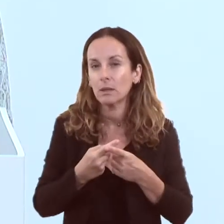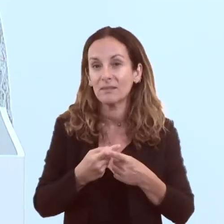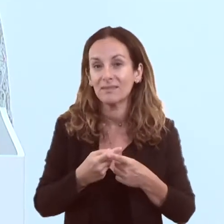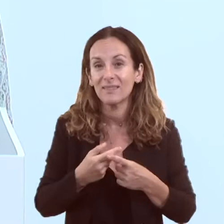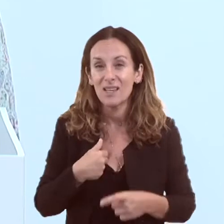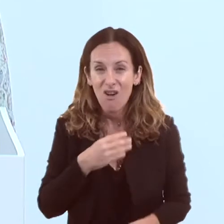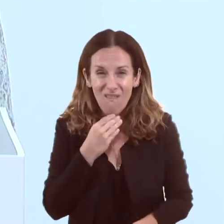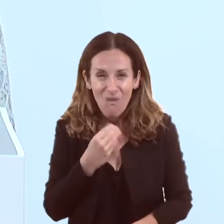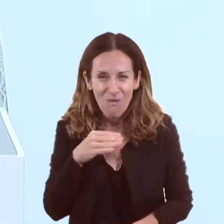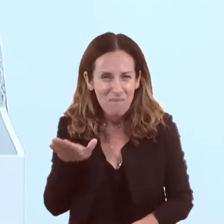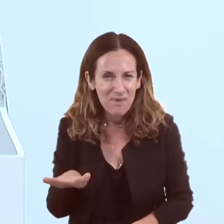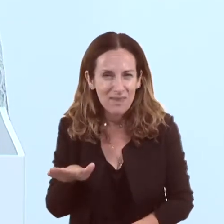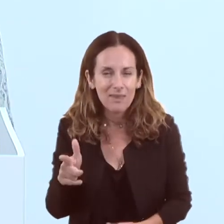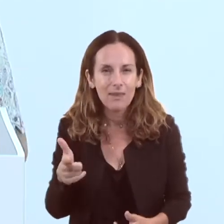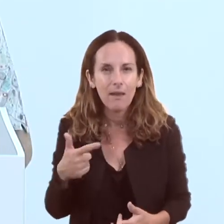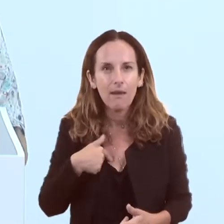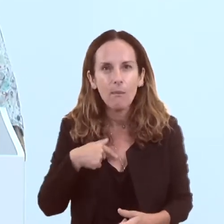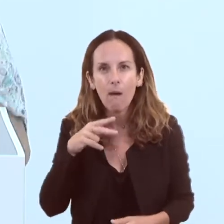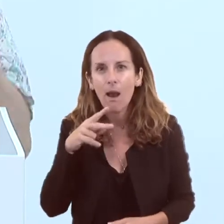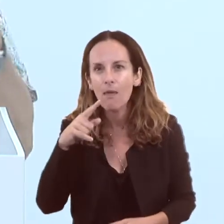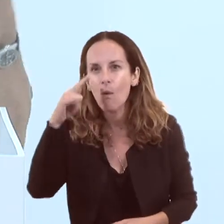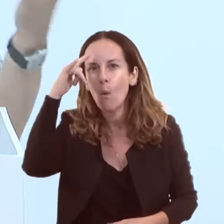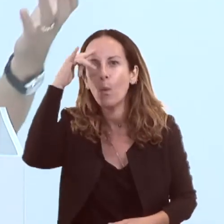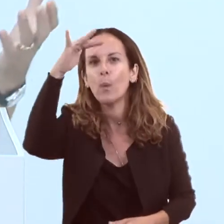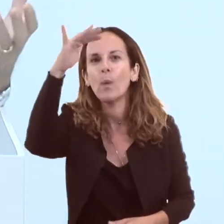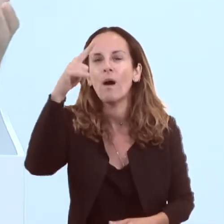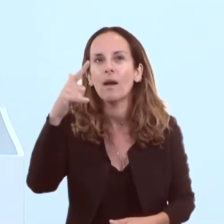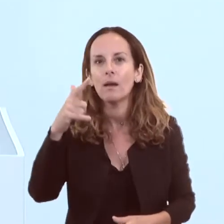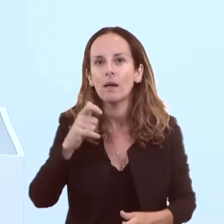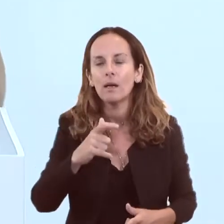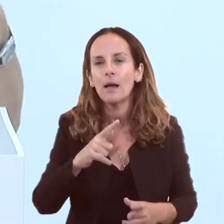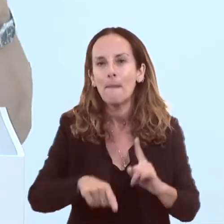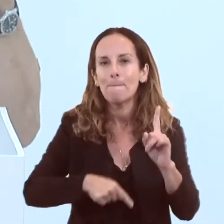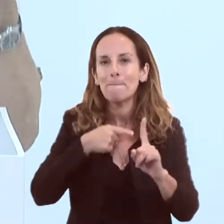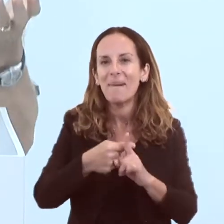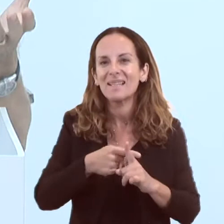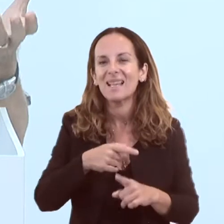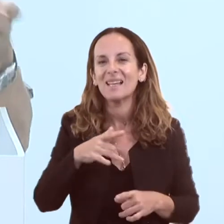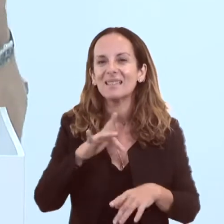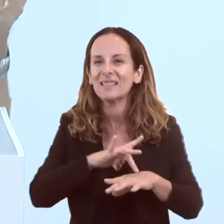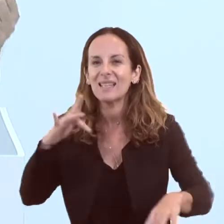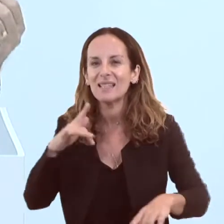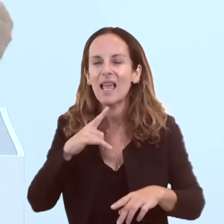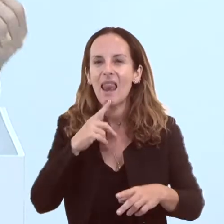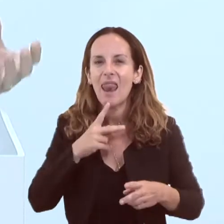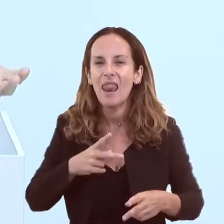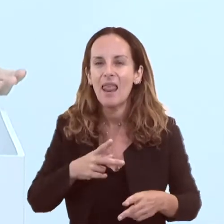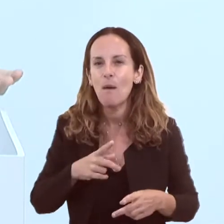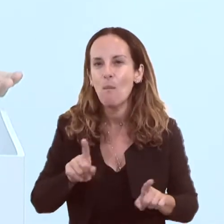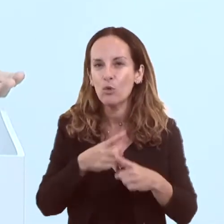con una ilusión de un horizonte de sensibilidad musical compartible incluso a través de una lengua